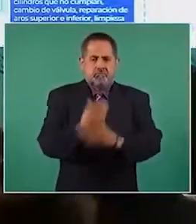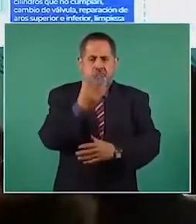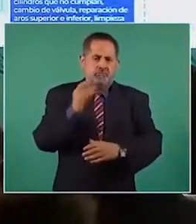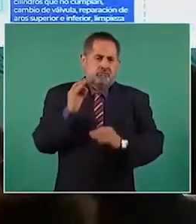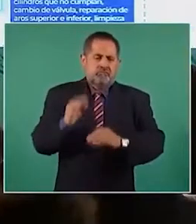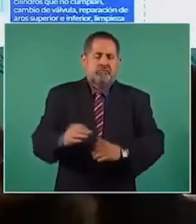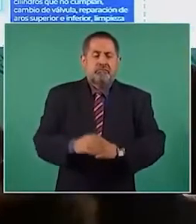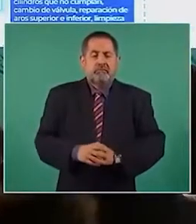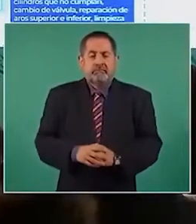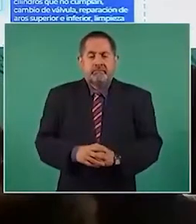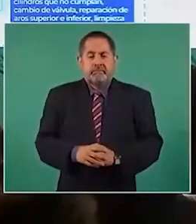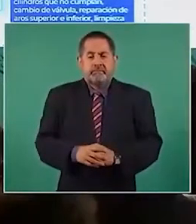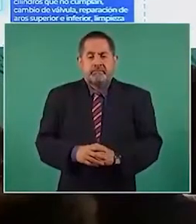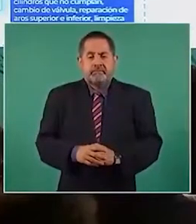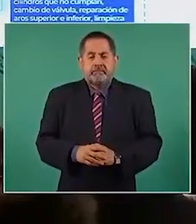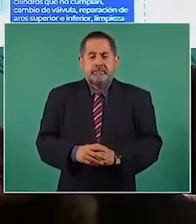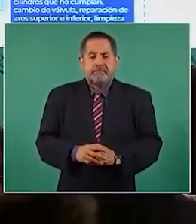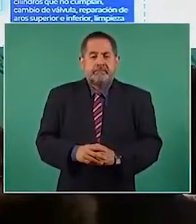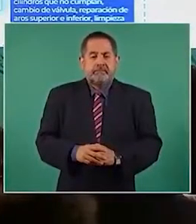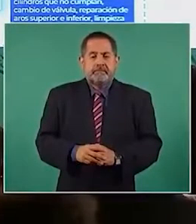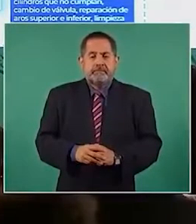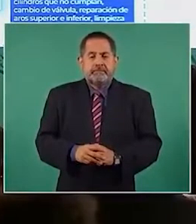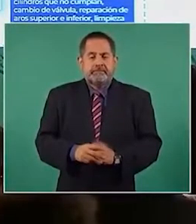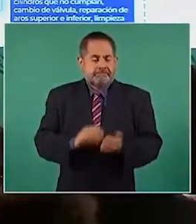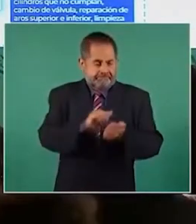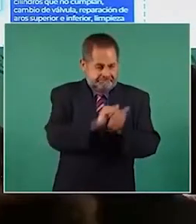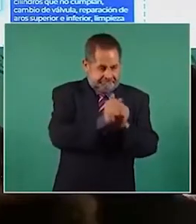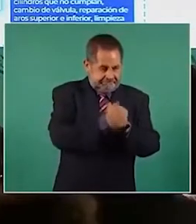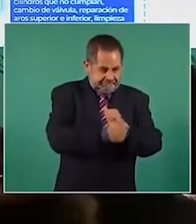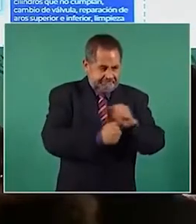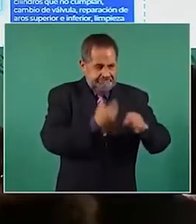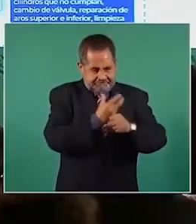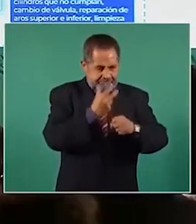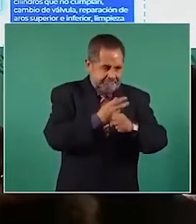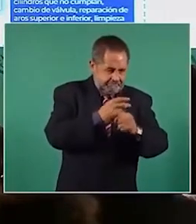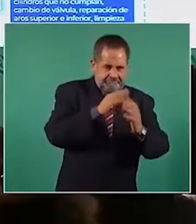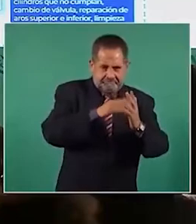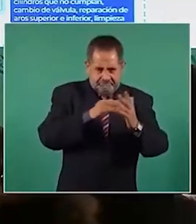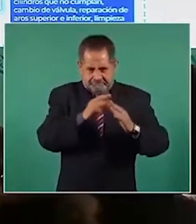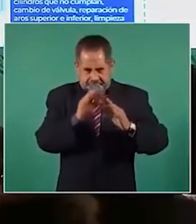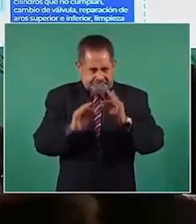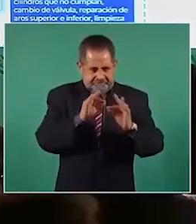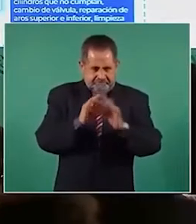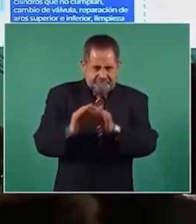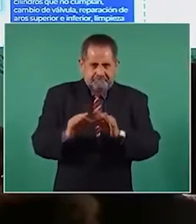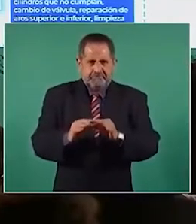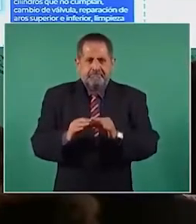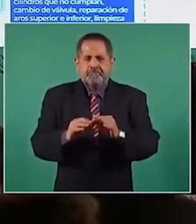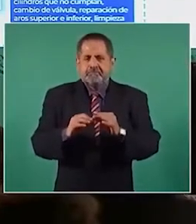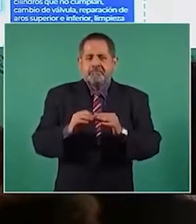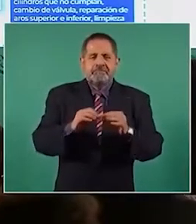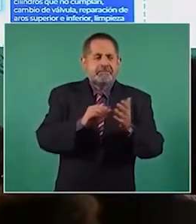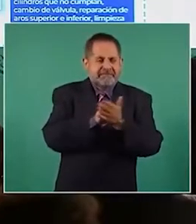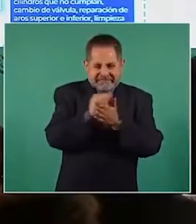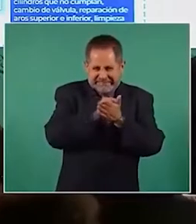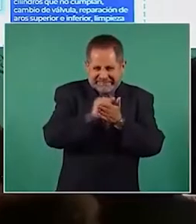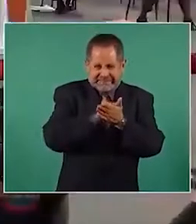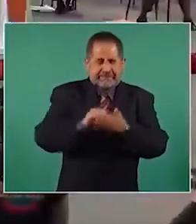Una vez que pase el proceso de rehabilitación, se les retira la pintura y el